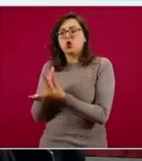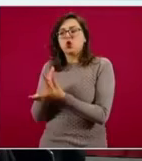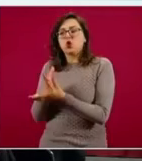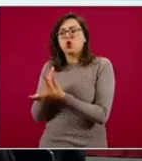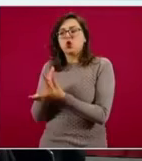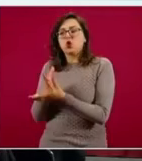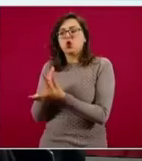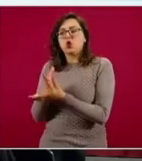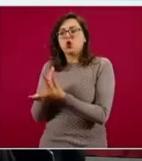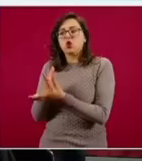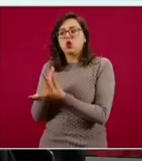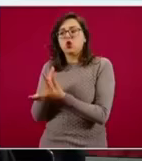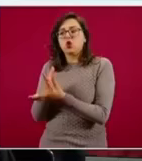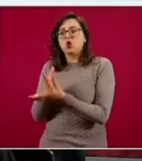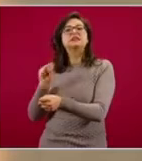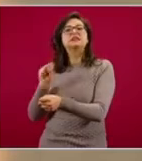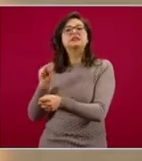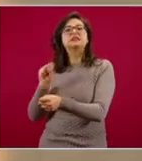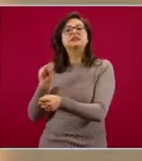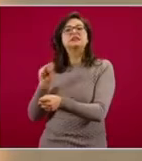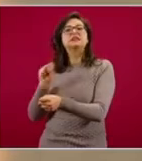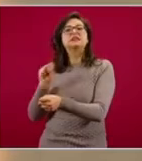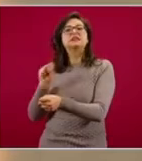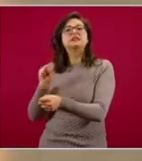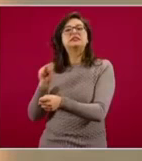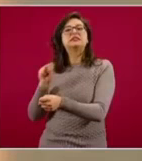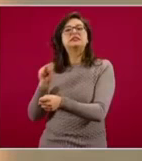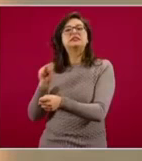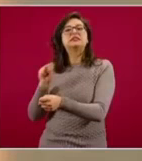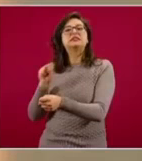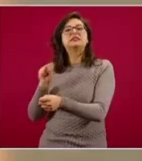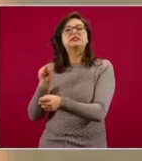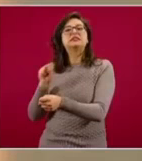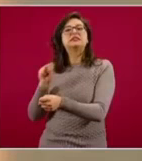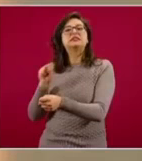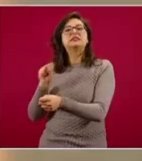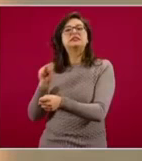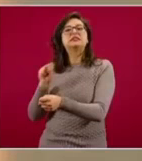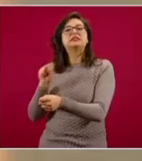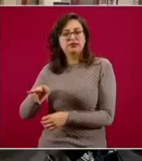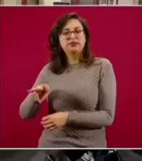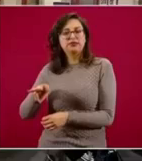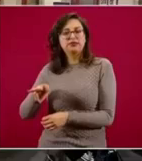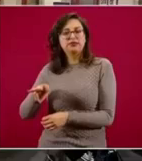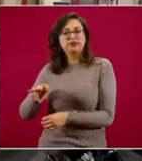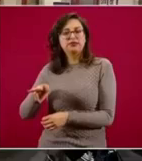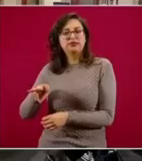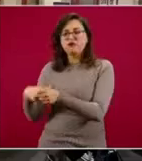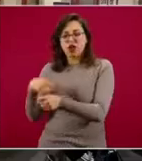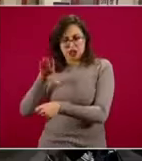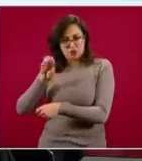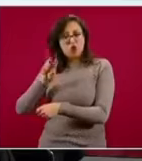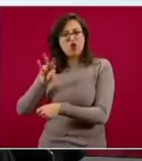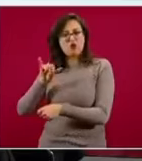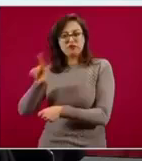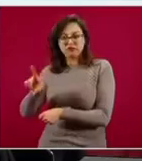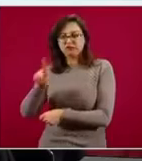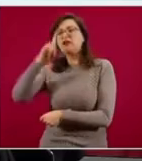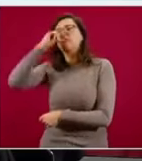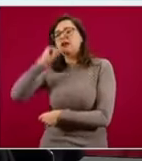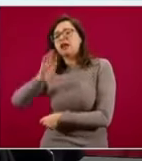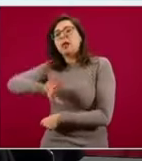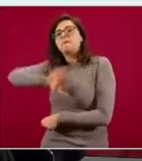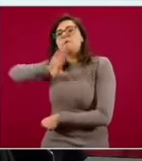mortalidad, pero dividido por aquellas personas que se ha identificado tienen